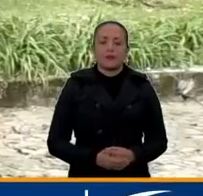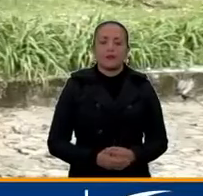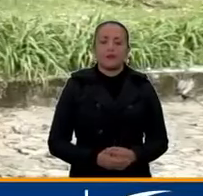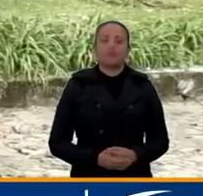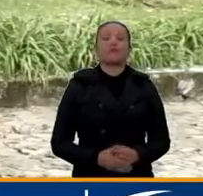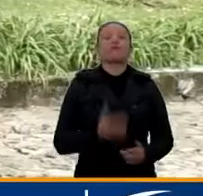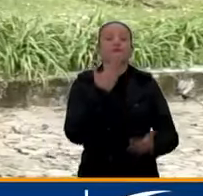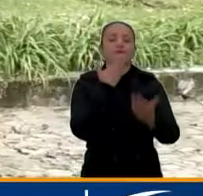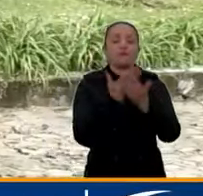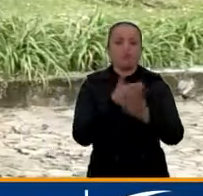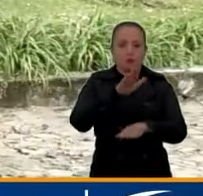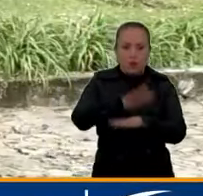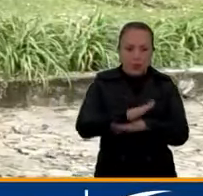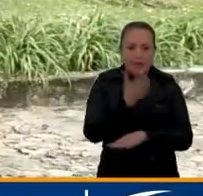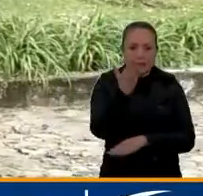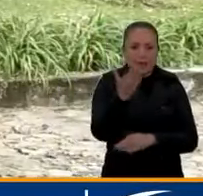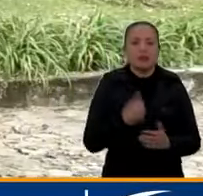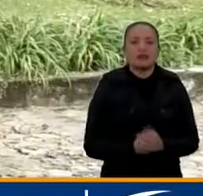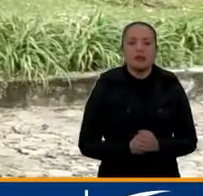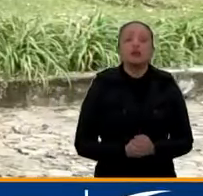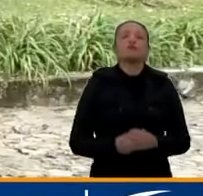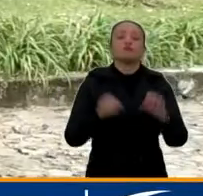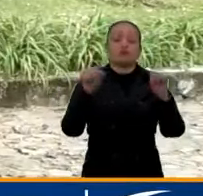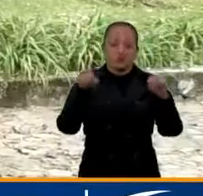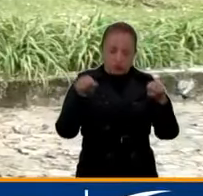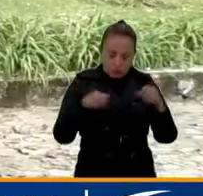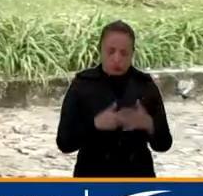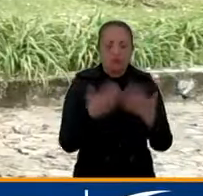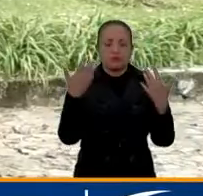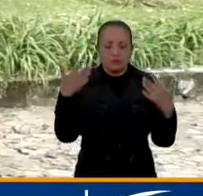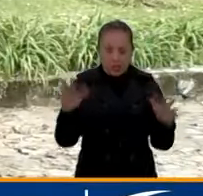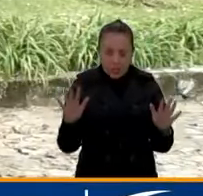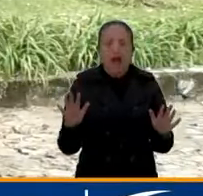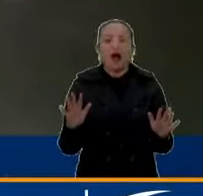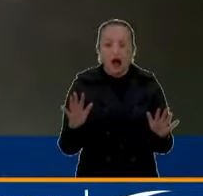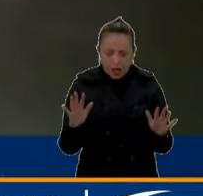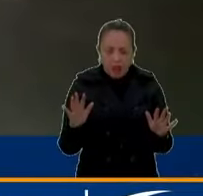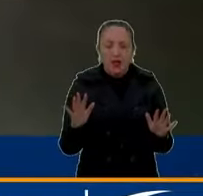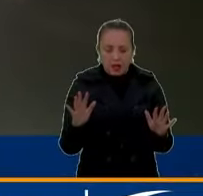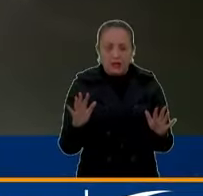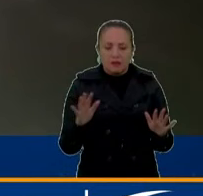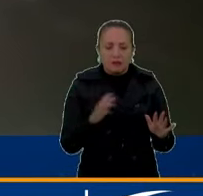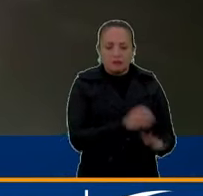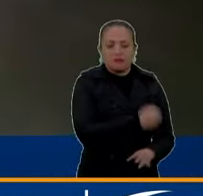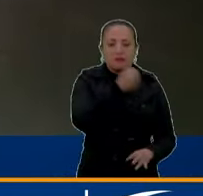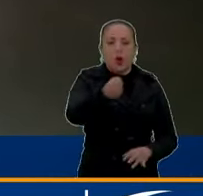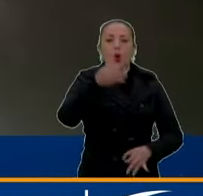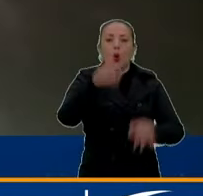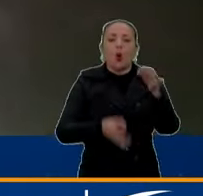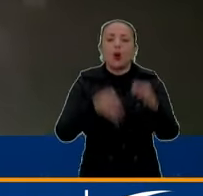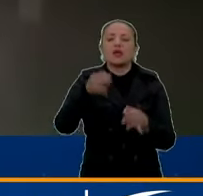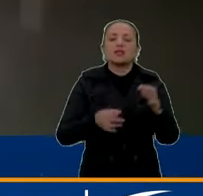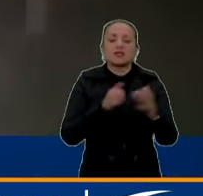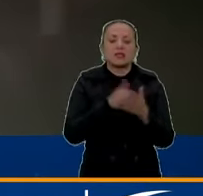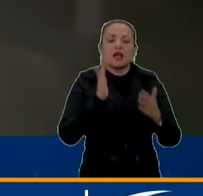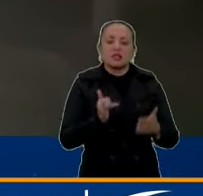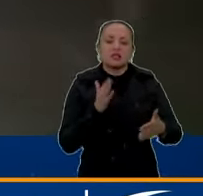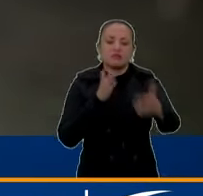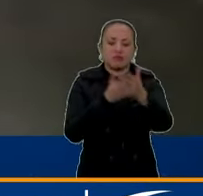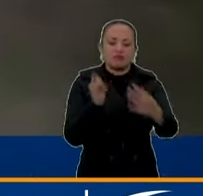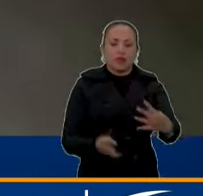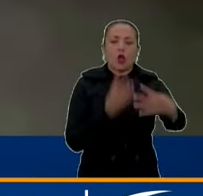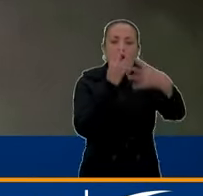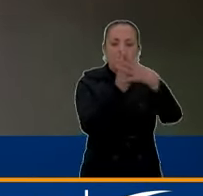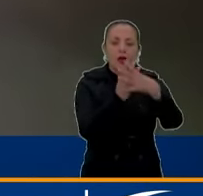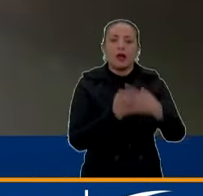Valentina, muy buenas tardes. Le cuento que sí, este señor ya fue presentado ante un juez de control de garantías que le dictó medida de aseguramiento intramuros. Y es